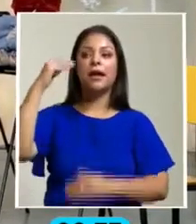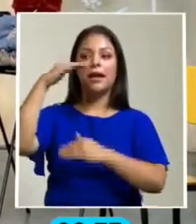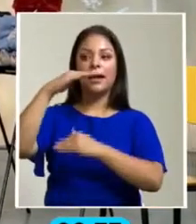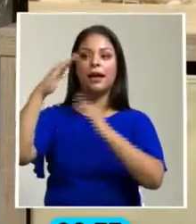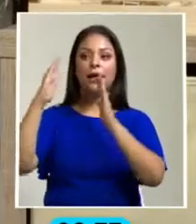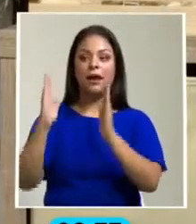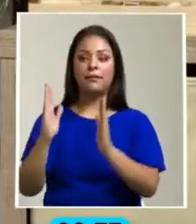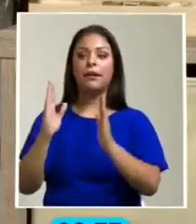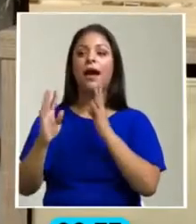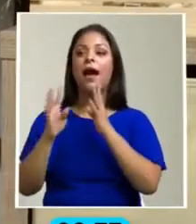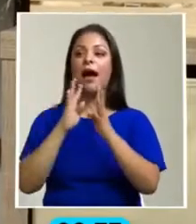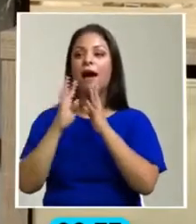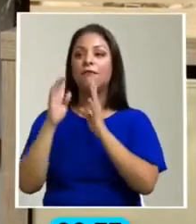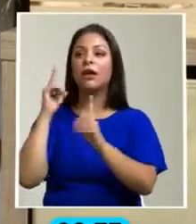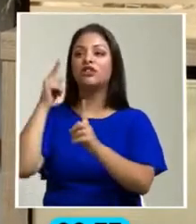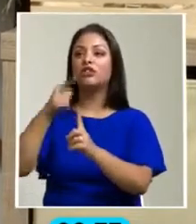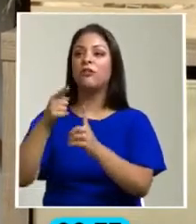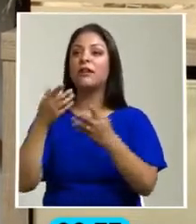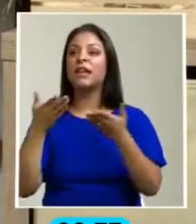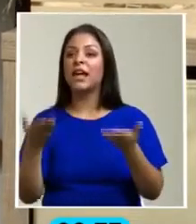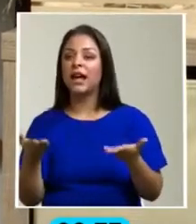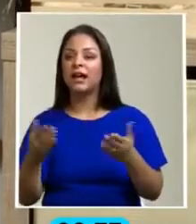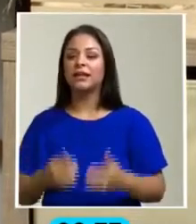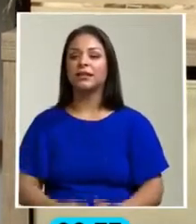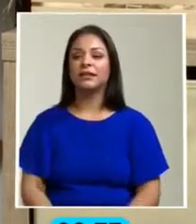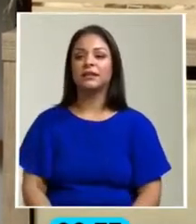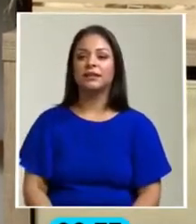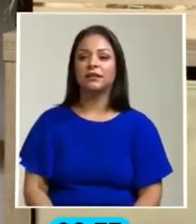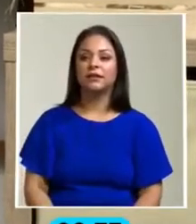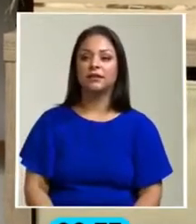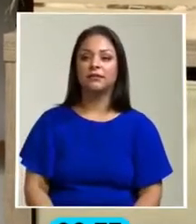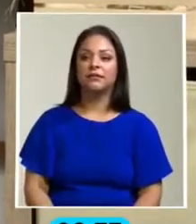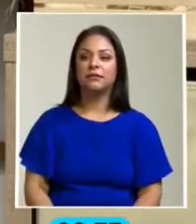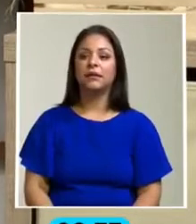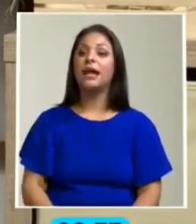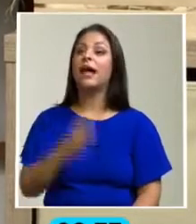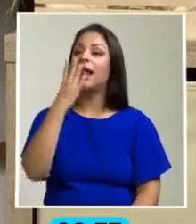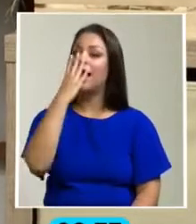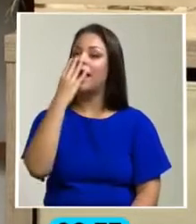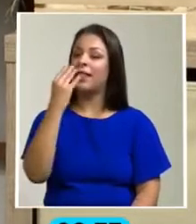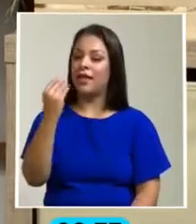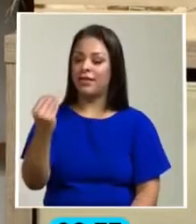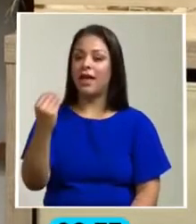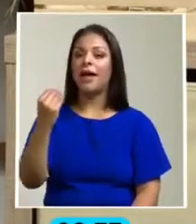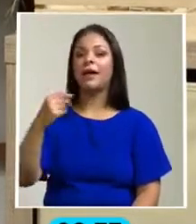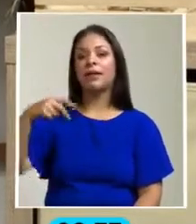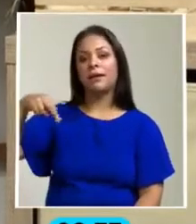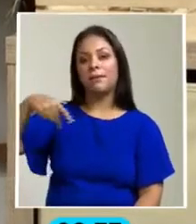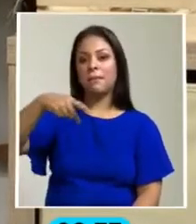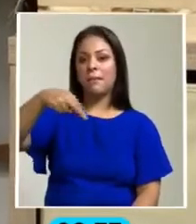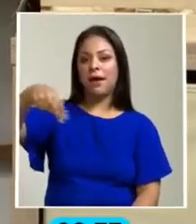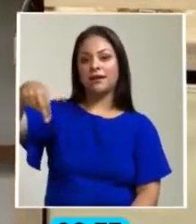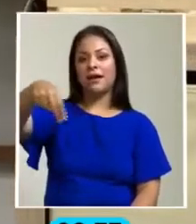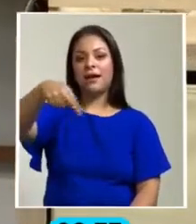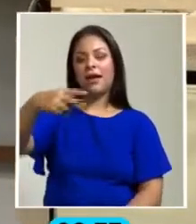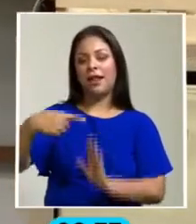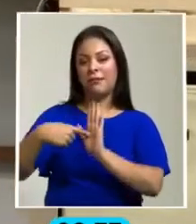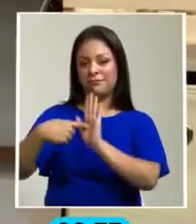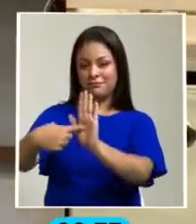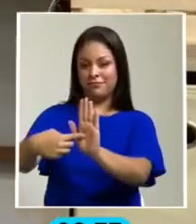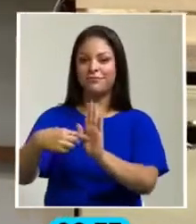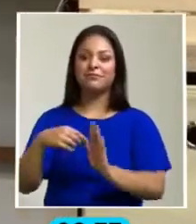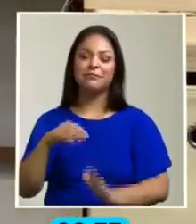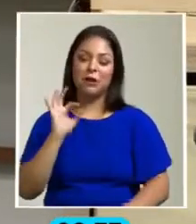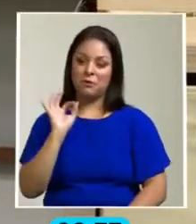a la... La Santa y la... Pasarela. La danza, la pasarela. Muy